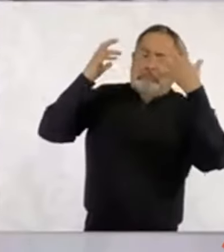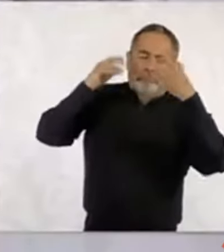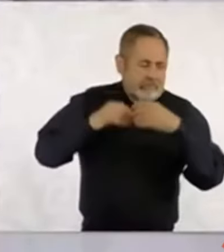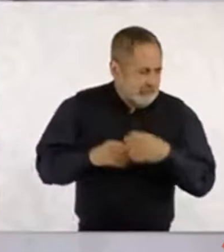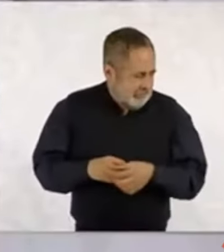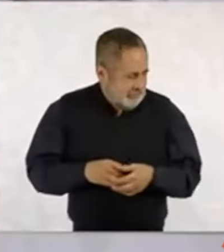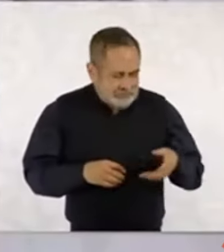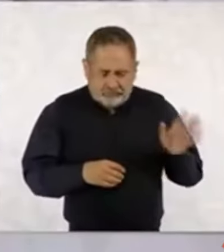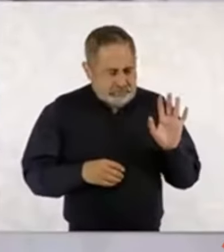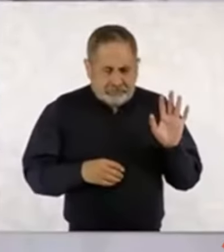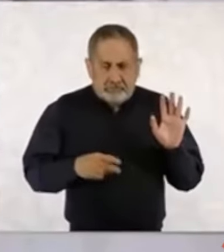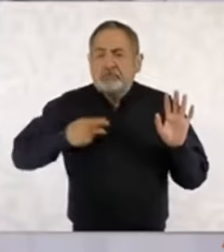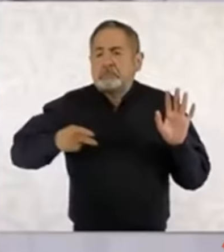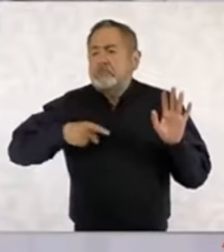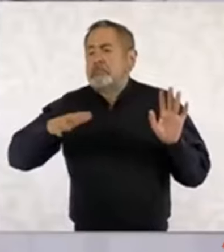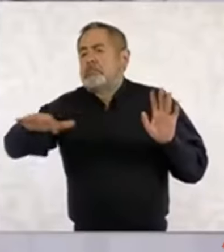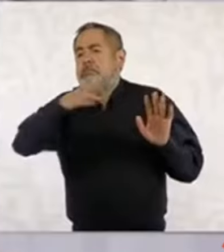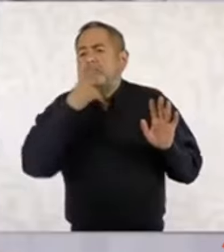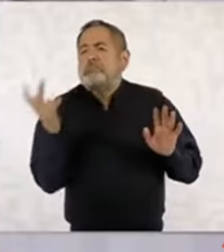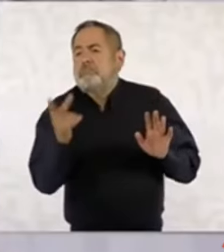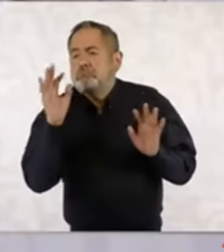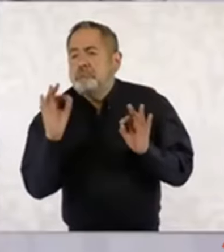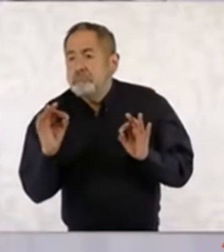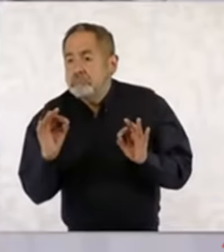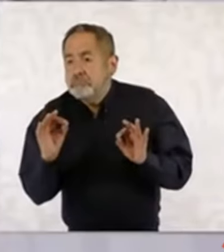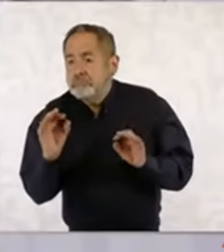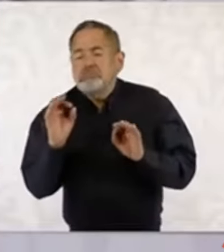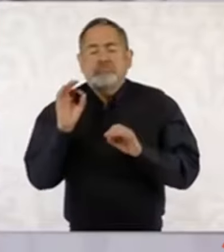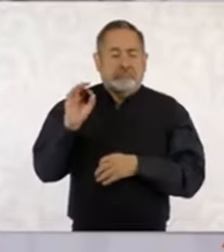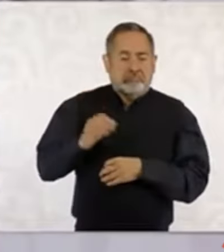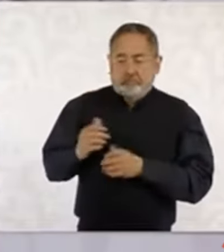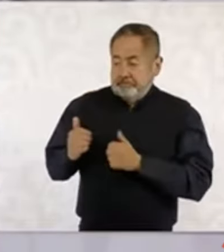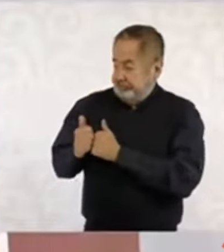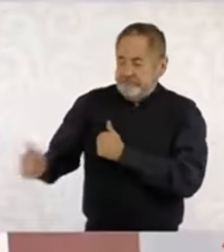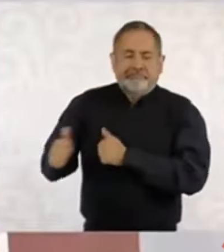¿Pero qué dice la gente? No se divida.